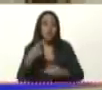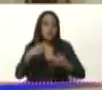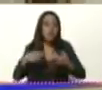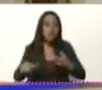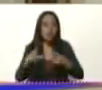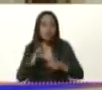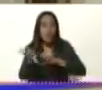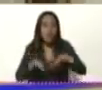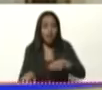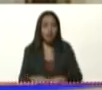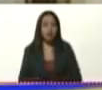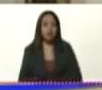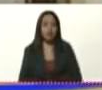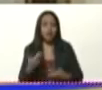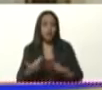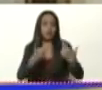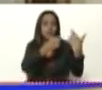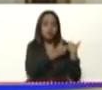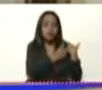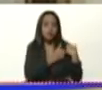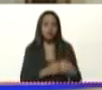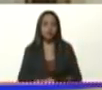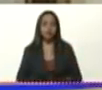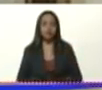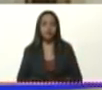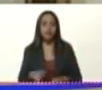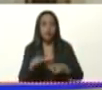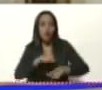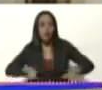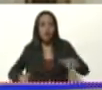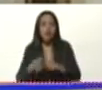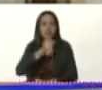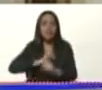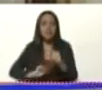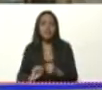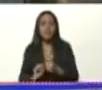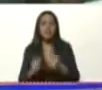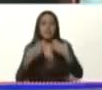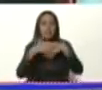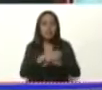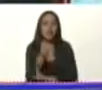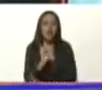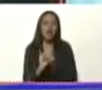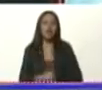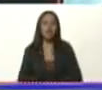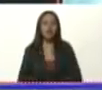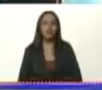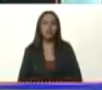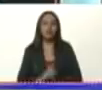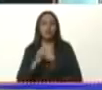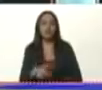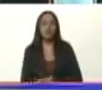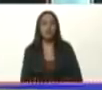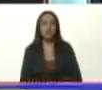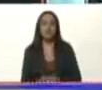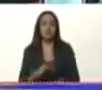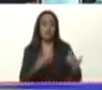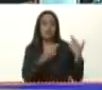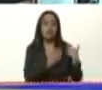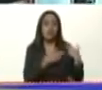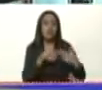estados los comandantes de las regiones de defensa integral. Están presentes también los comandantes de las zonas de